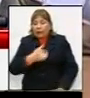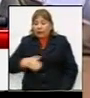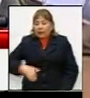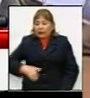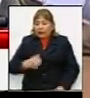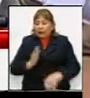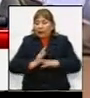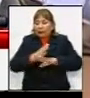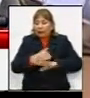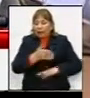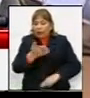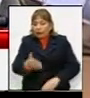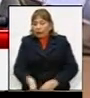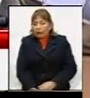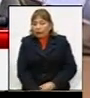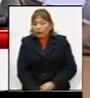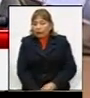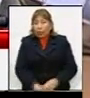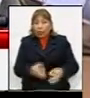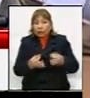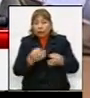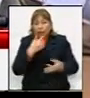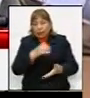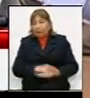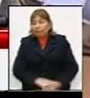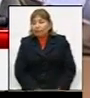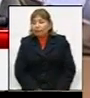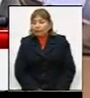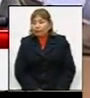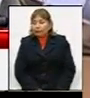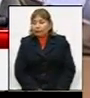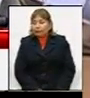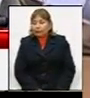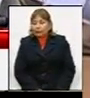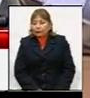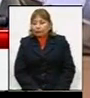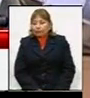su intermedio, lo siguiente.